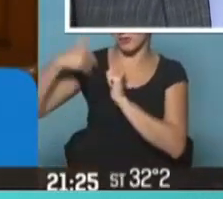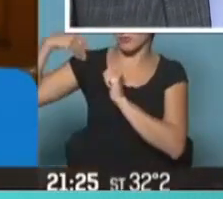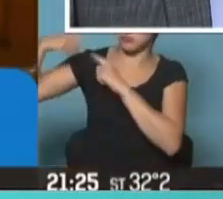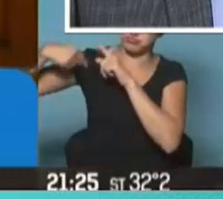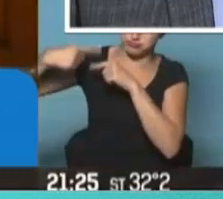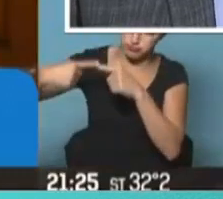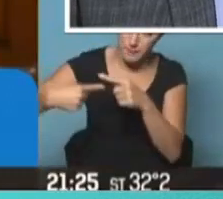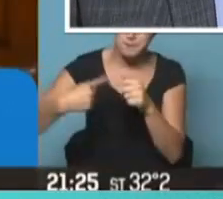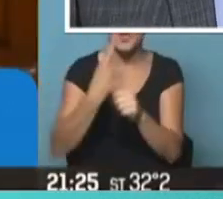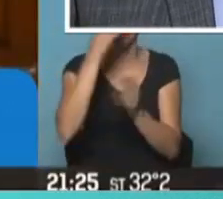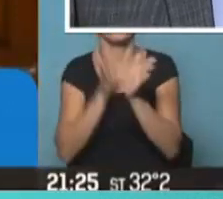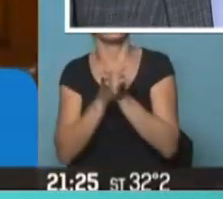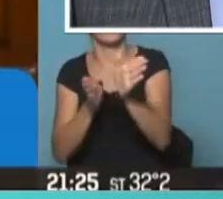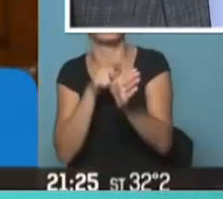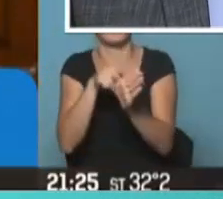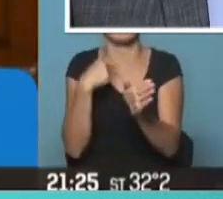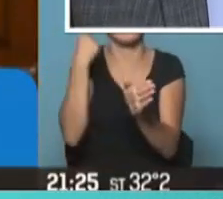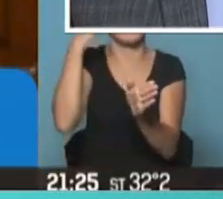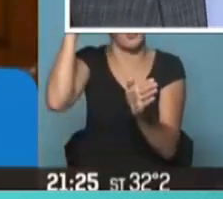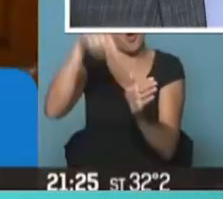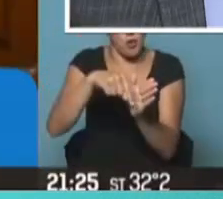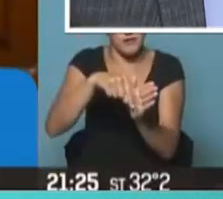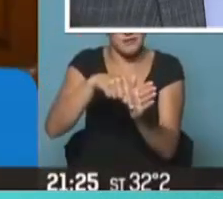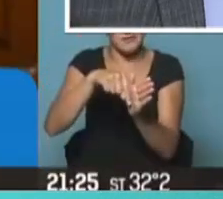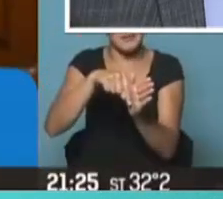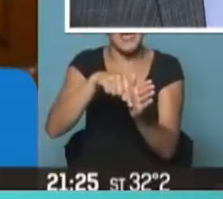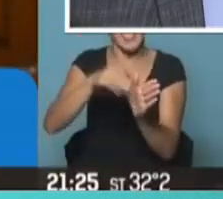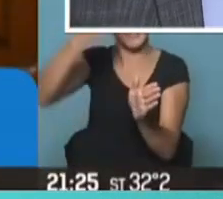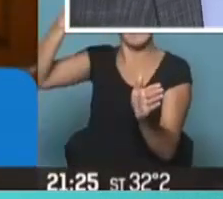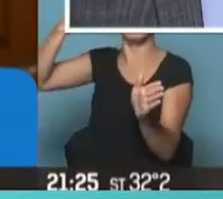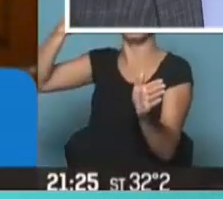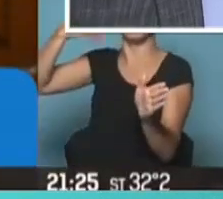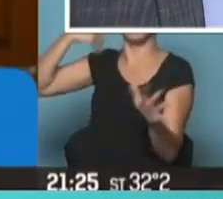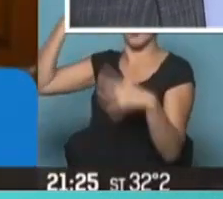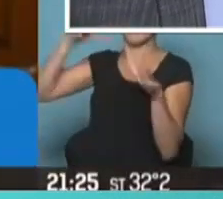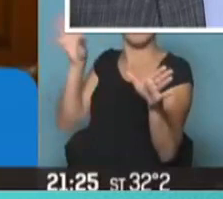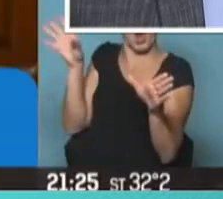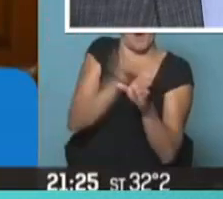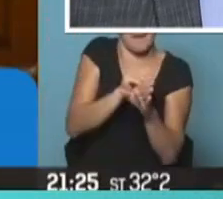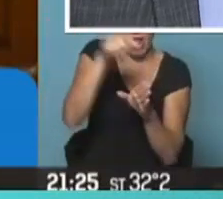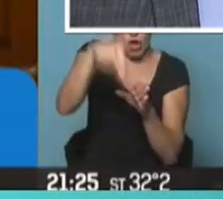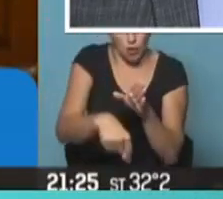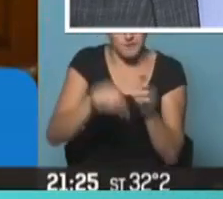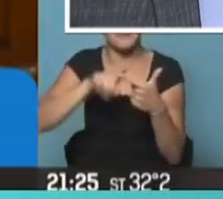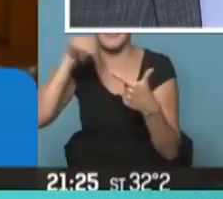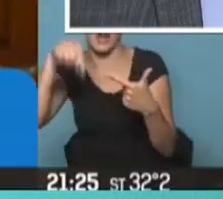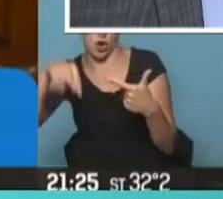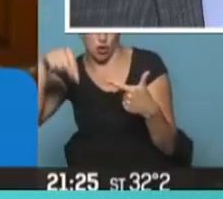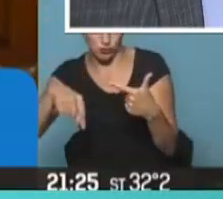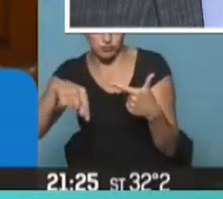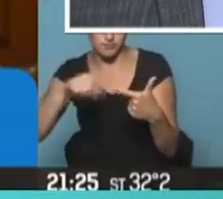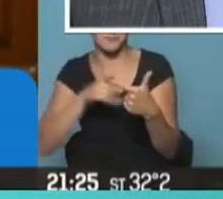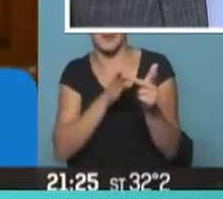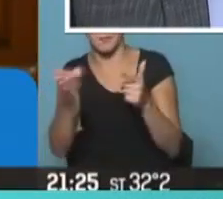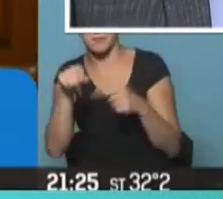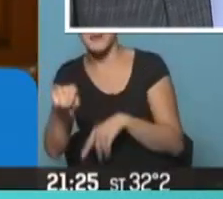proyecto de reinstaurar en el presente la violencia del pasado el otro es el de reinstalar en el presente